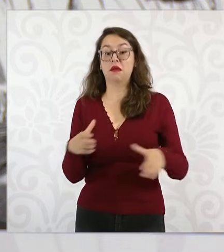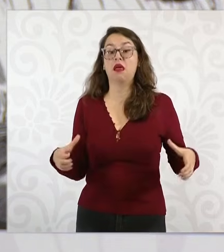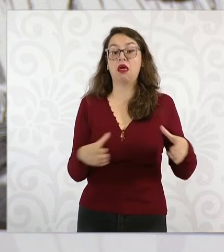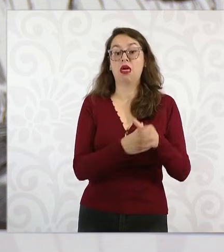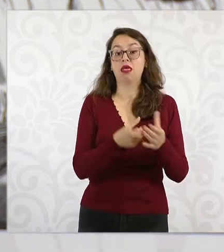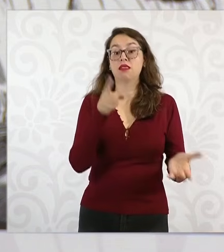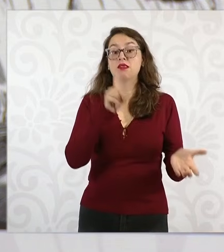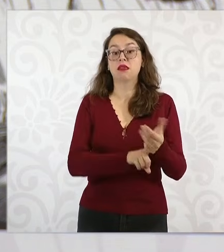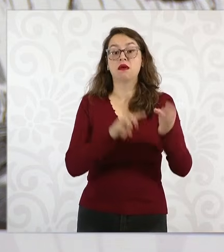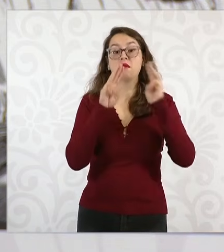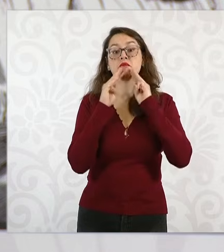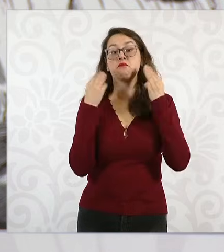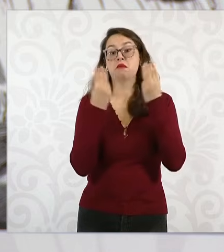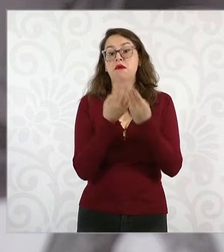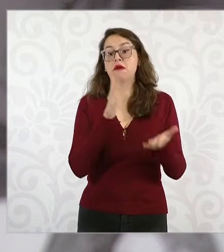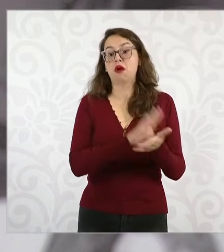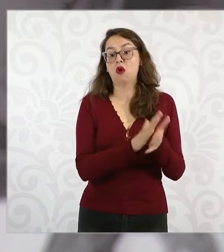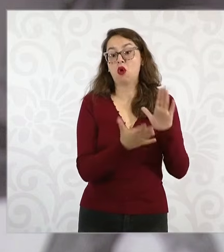mañana